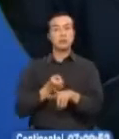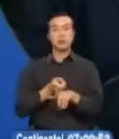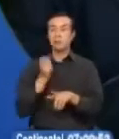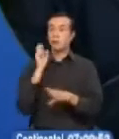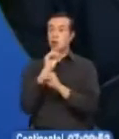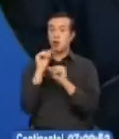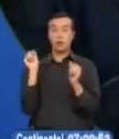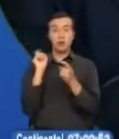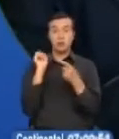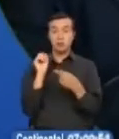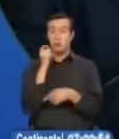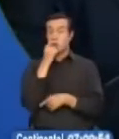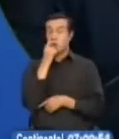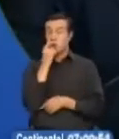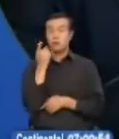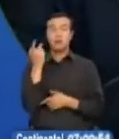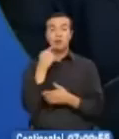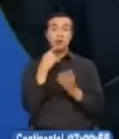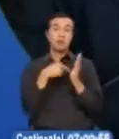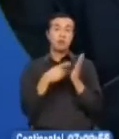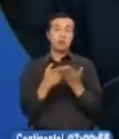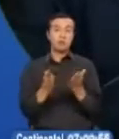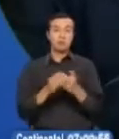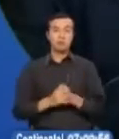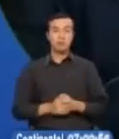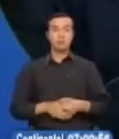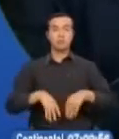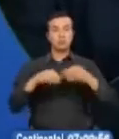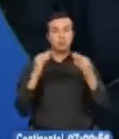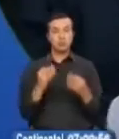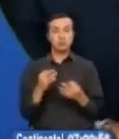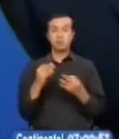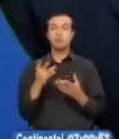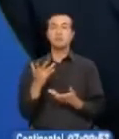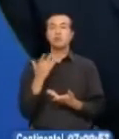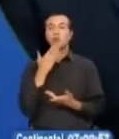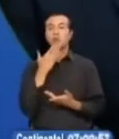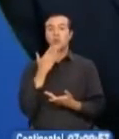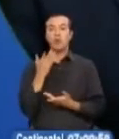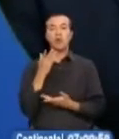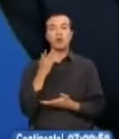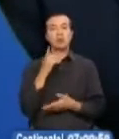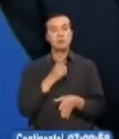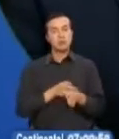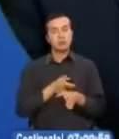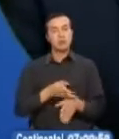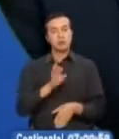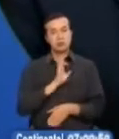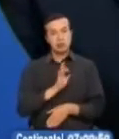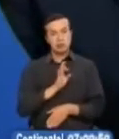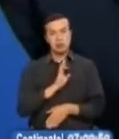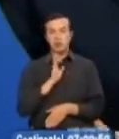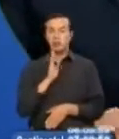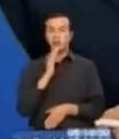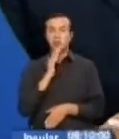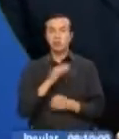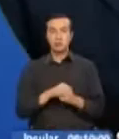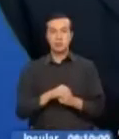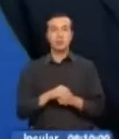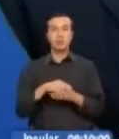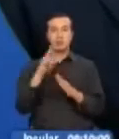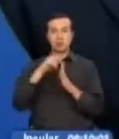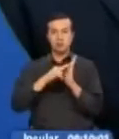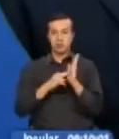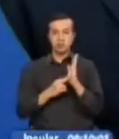en el caso de medicamentos se refiere al cumplimiento de unas especificaciones técnicas a la obtención de un